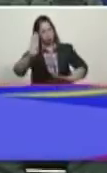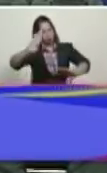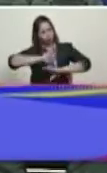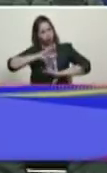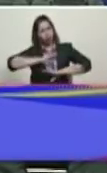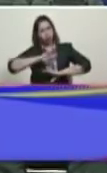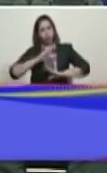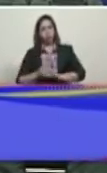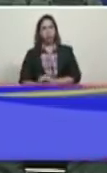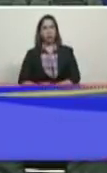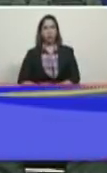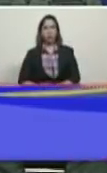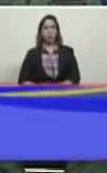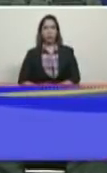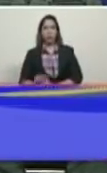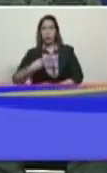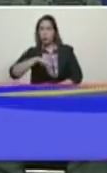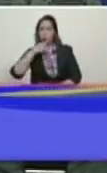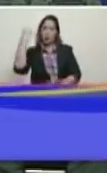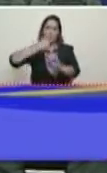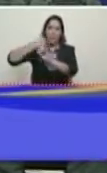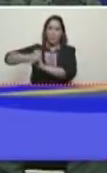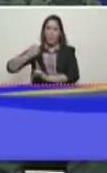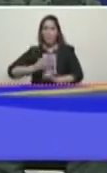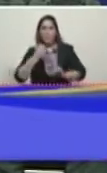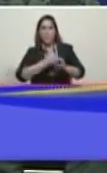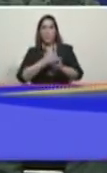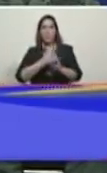raíces, de nuestras luchas,